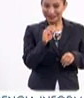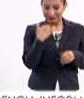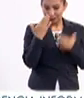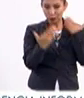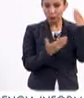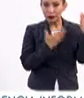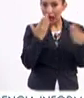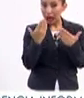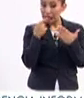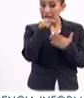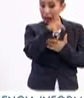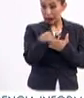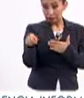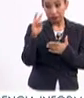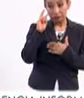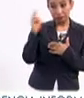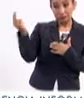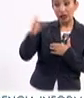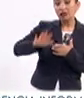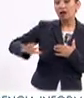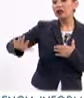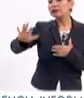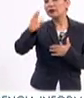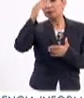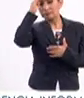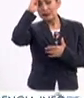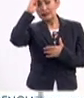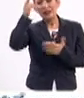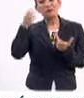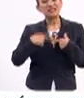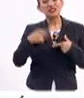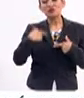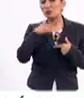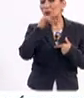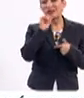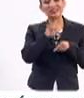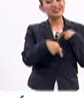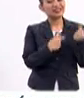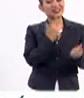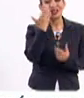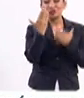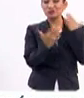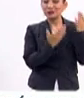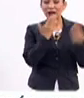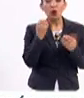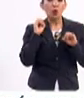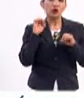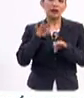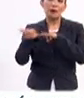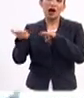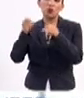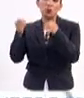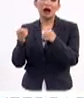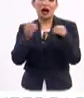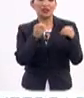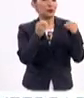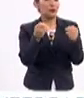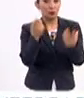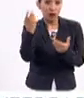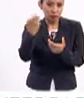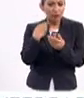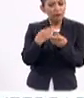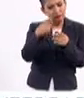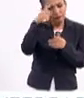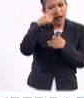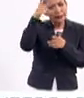un modelo en el que responde a las necesidades pensada en las personas que también de repente trabajan, por eso se hace